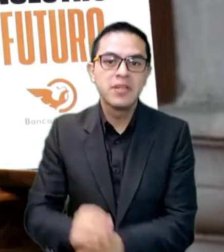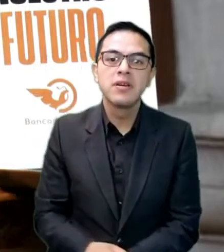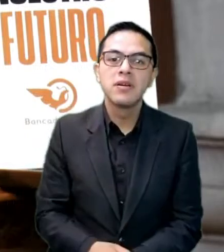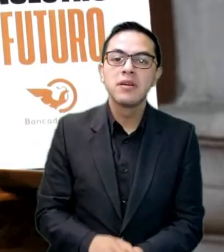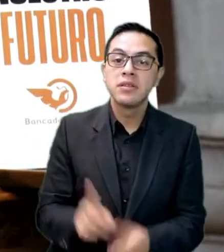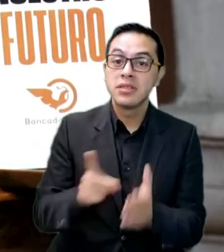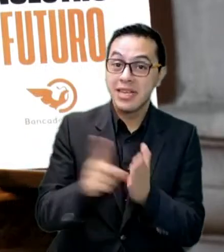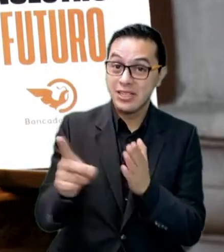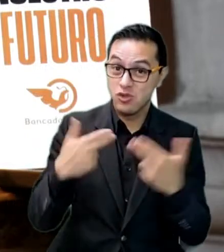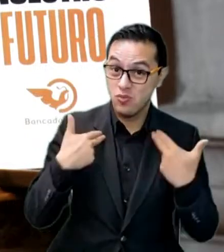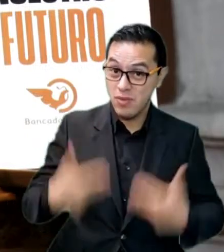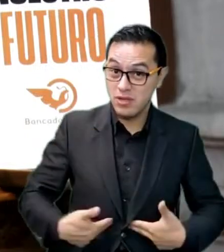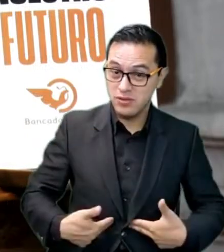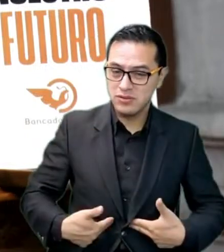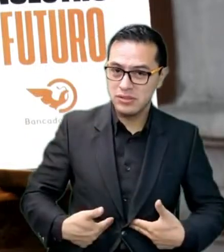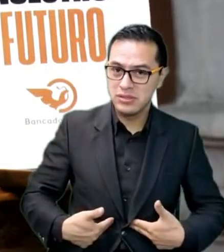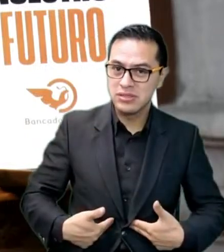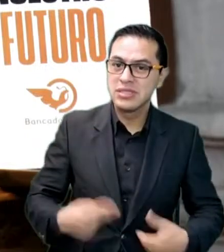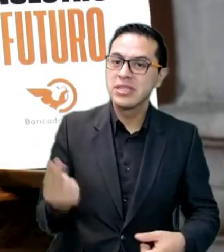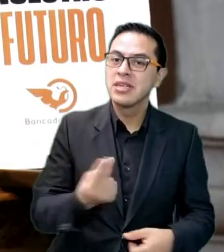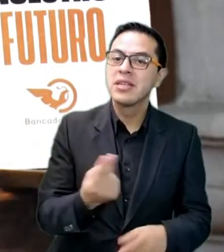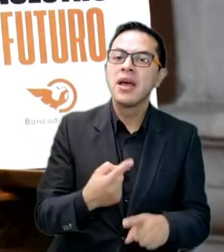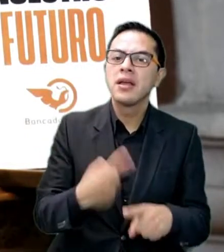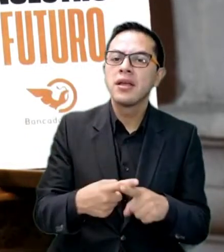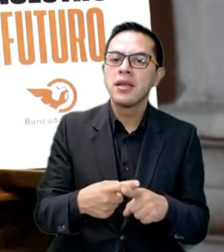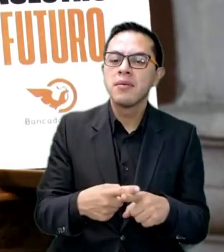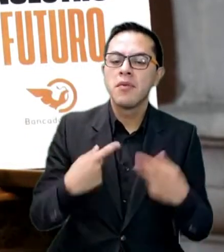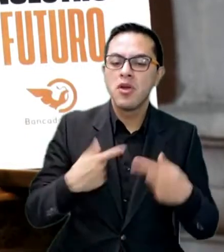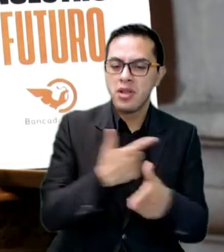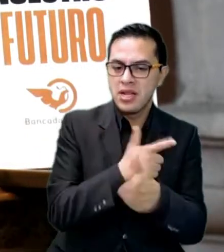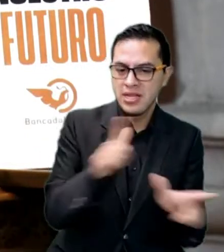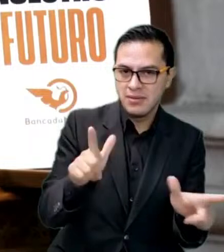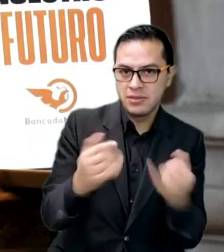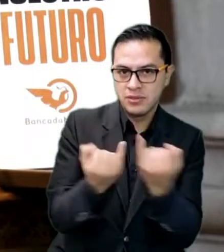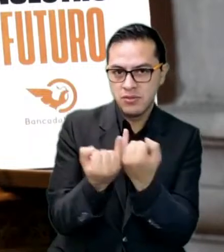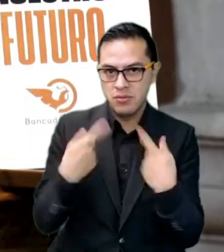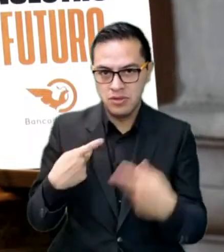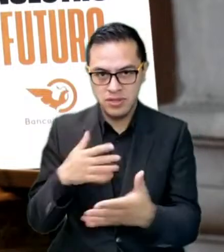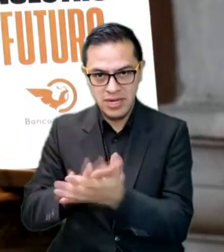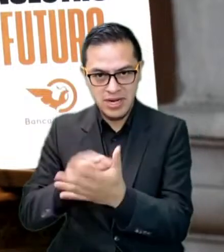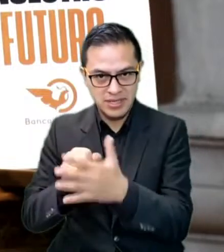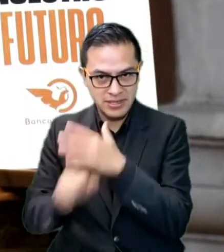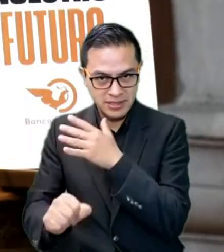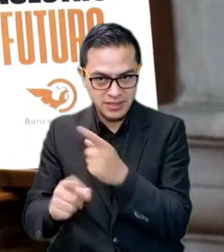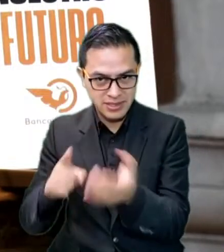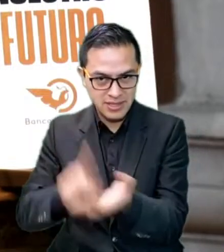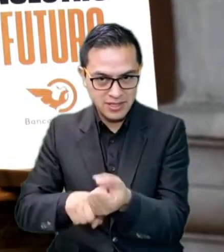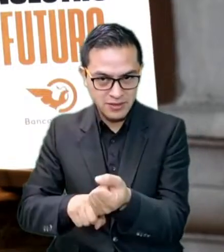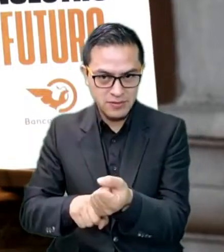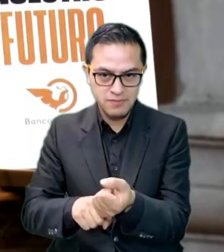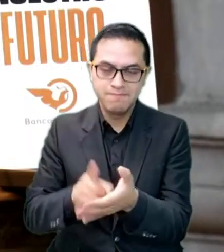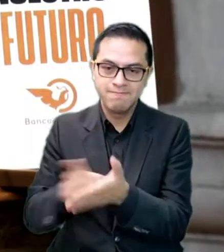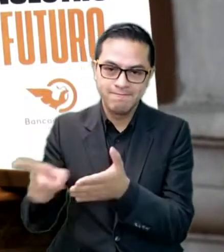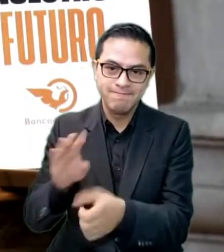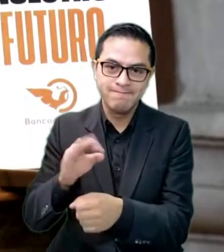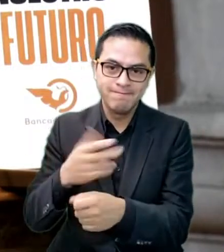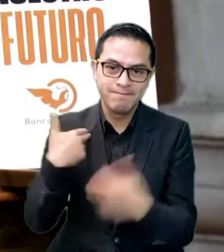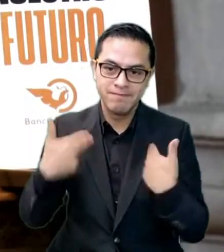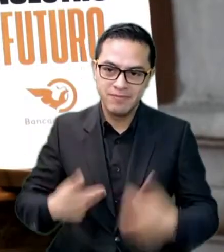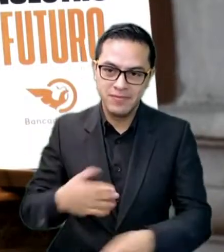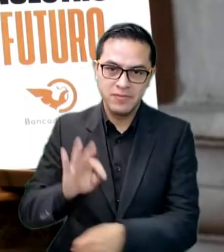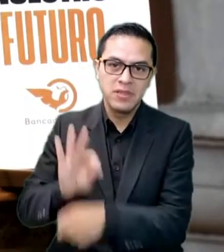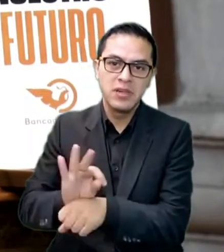está encerrado. Por nuestros derechos y nuestro futuro, hagamos leyes